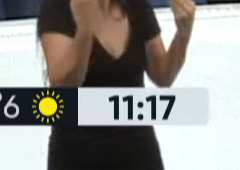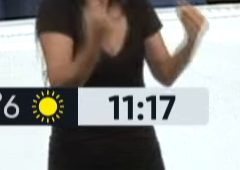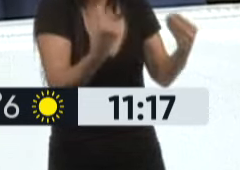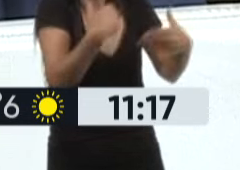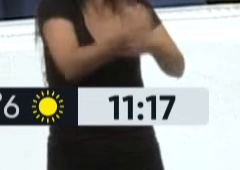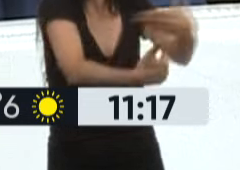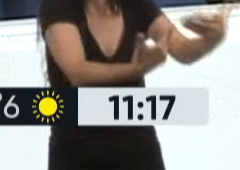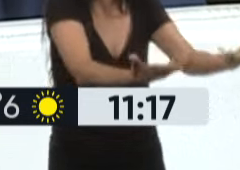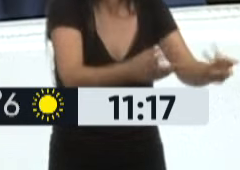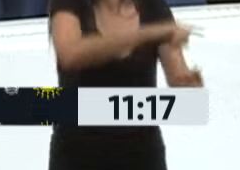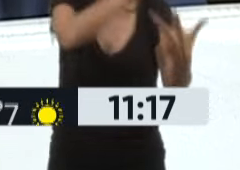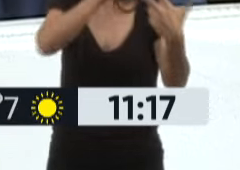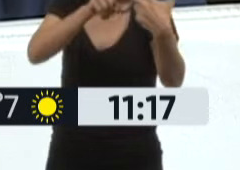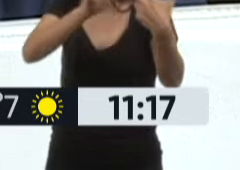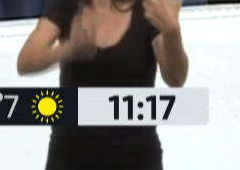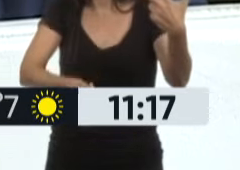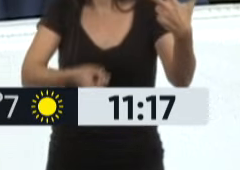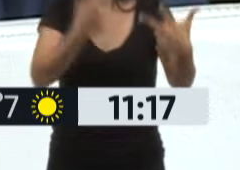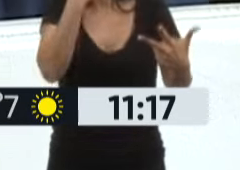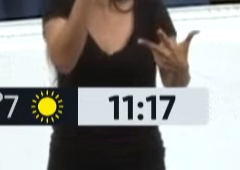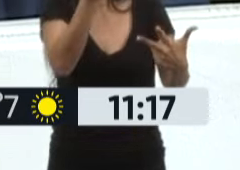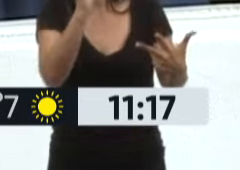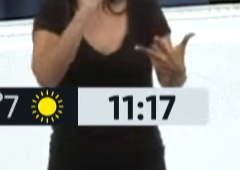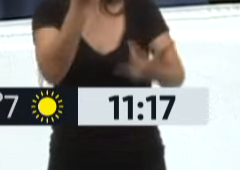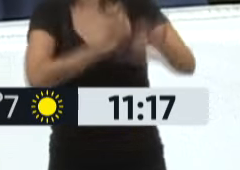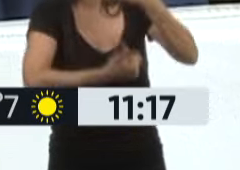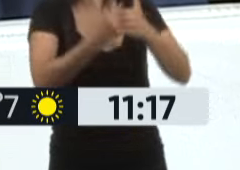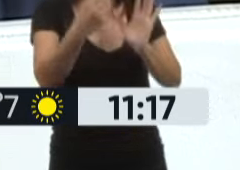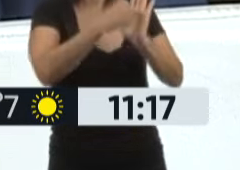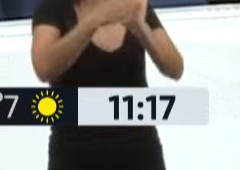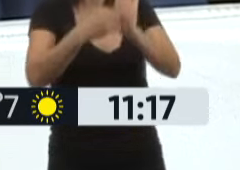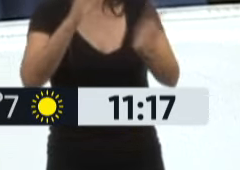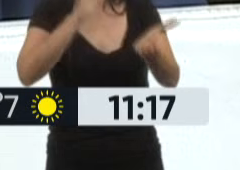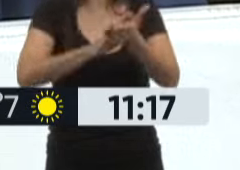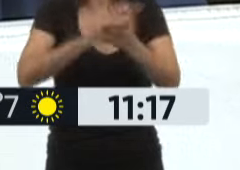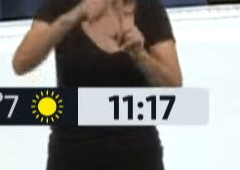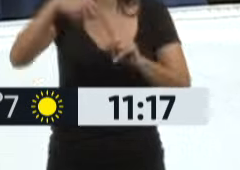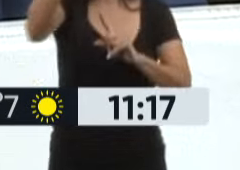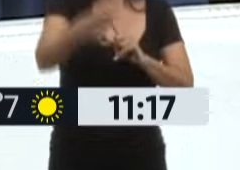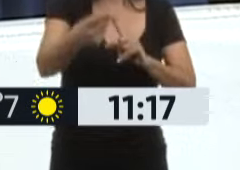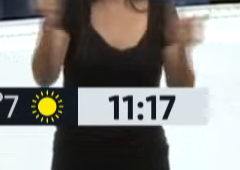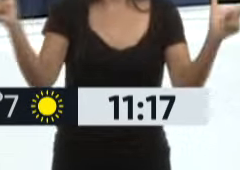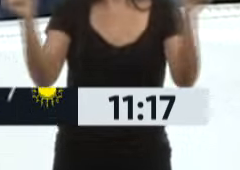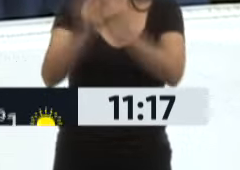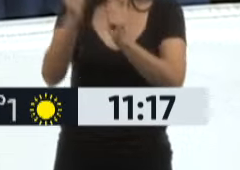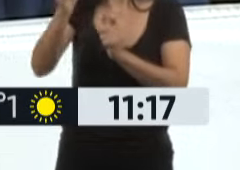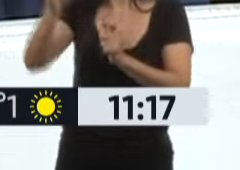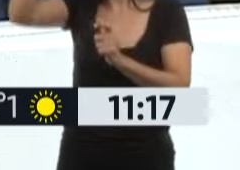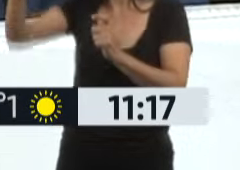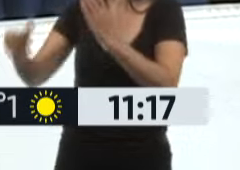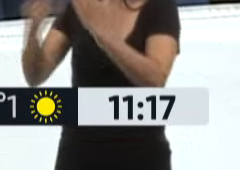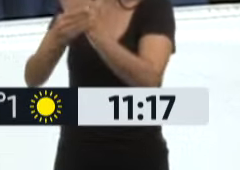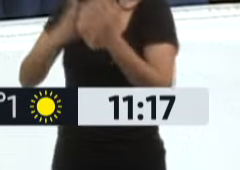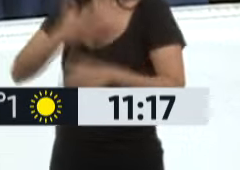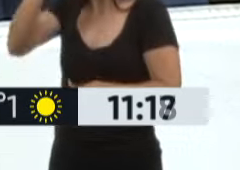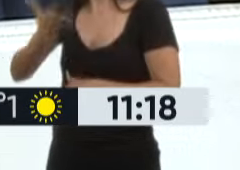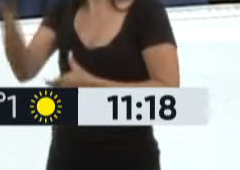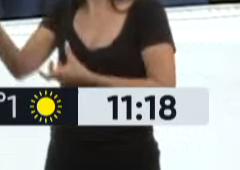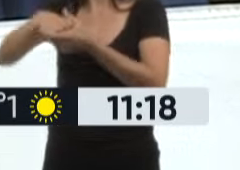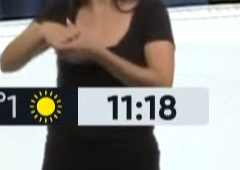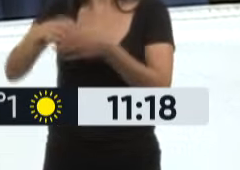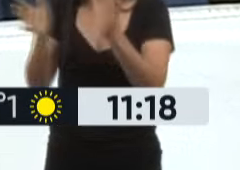una tercera si Tenés algún detalle para brindar acerca del encuentro de mañana tengo entendido de la ministra de capital humano Sandra petelo con el